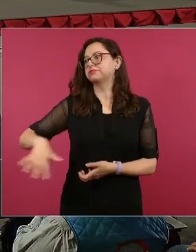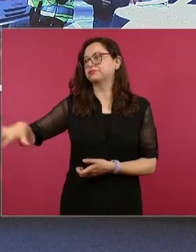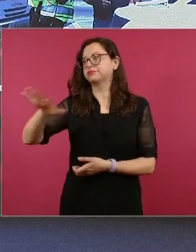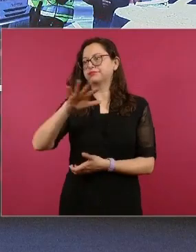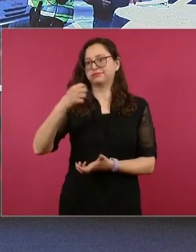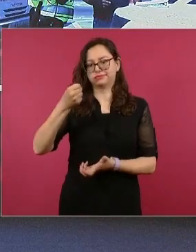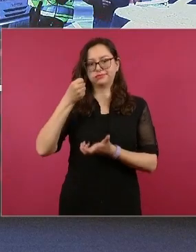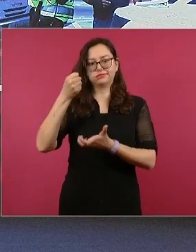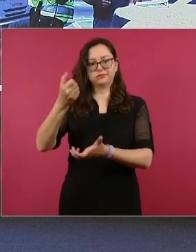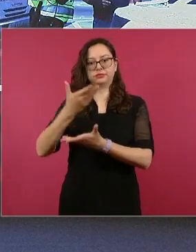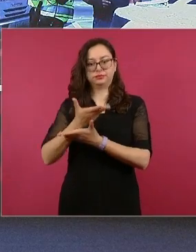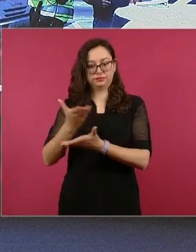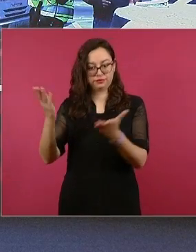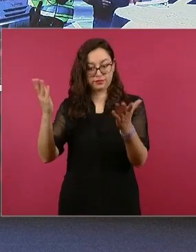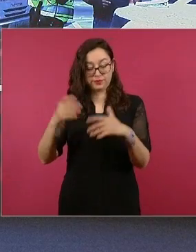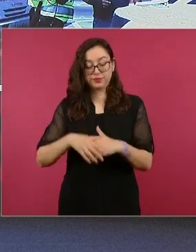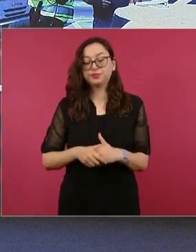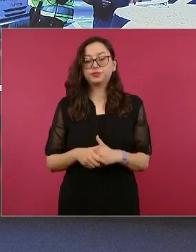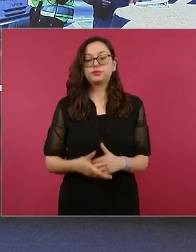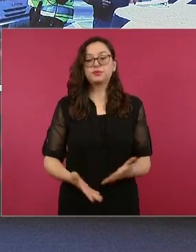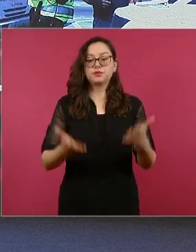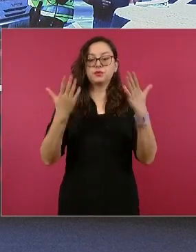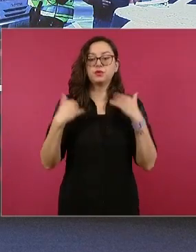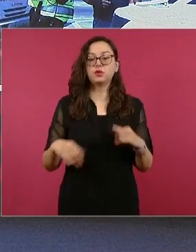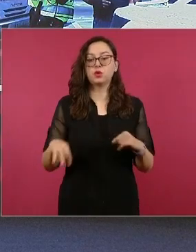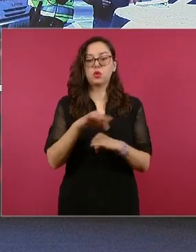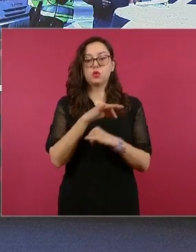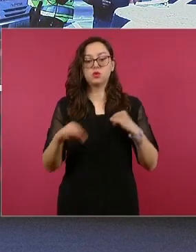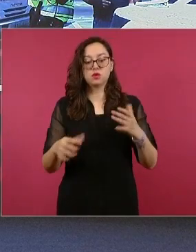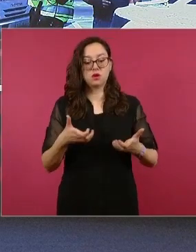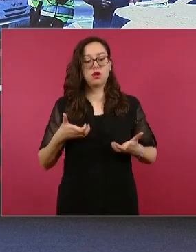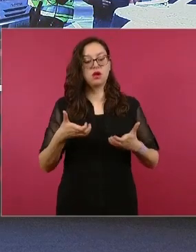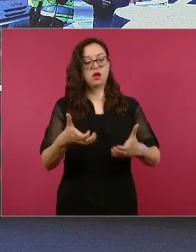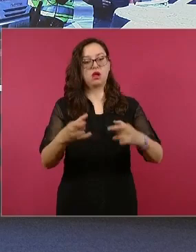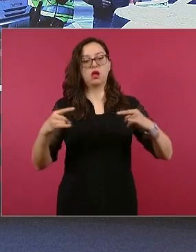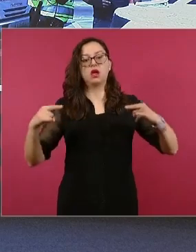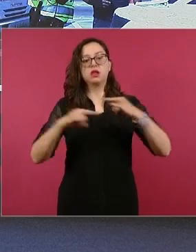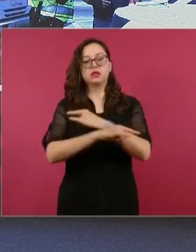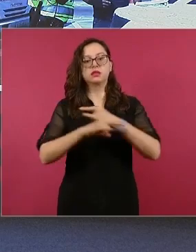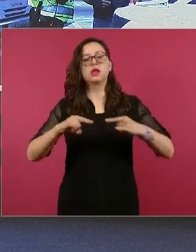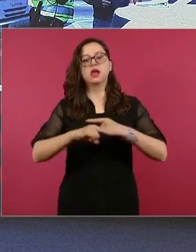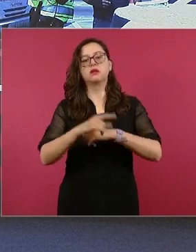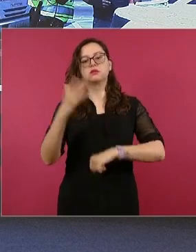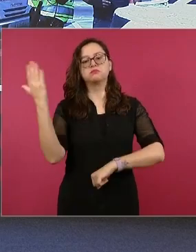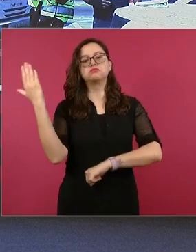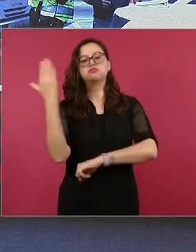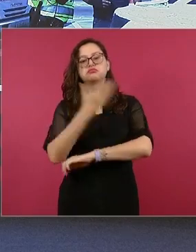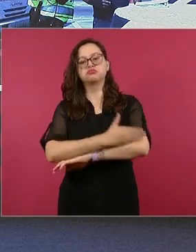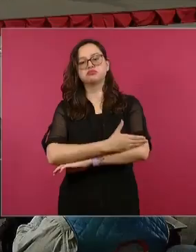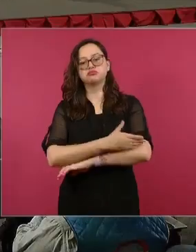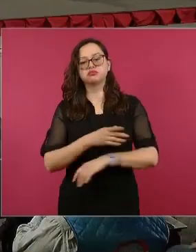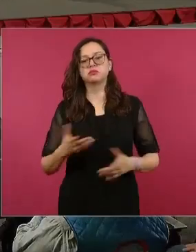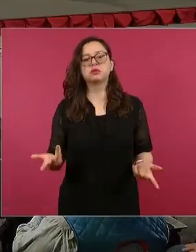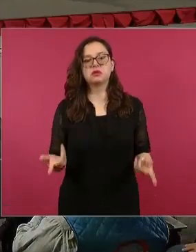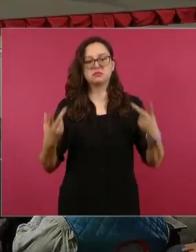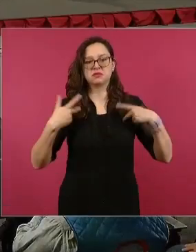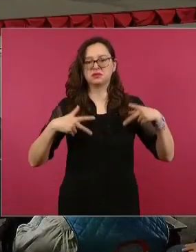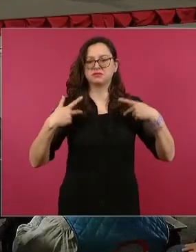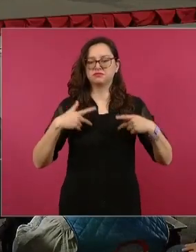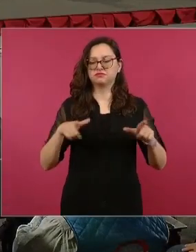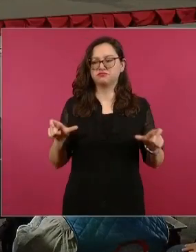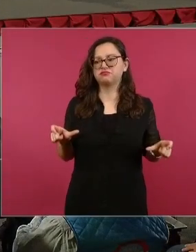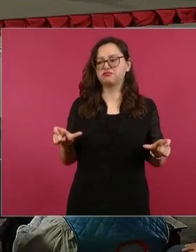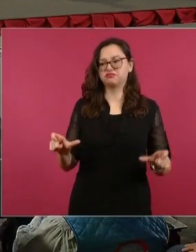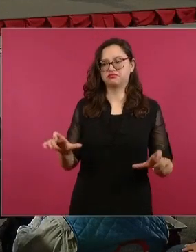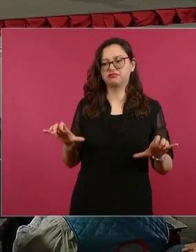Finalmente, la prevención de toma de casetas. Este operativo de Plan Caseta Segura